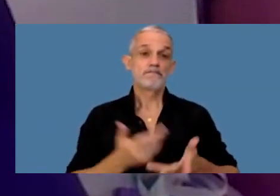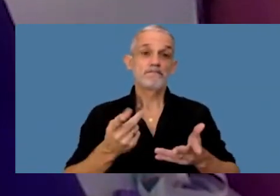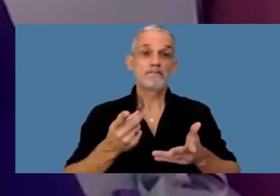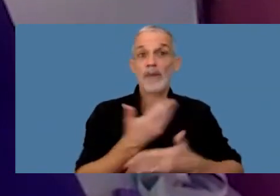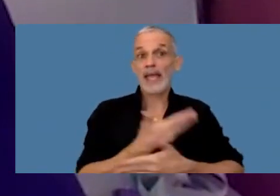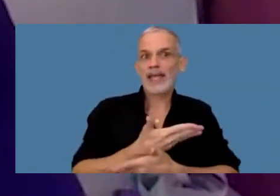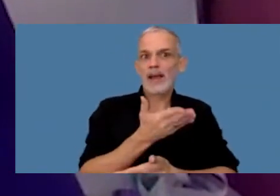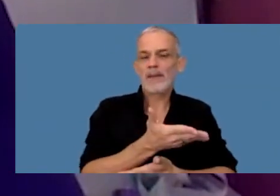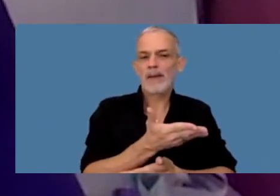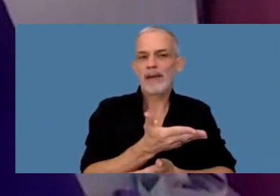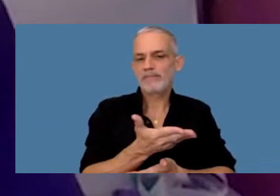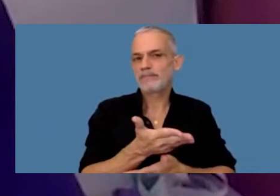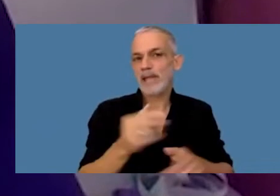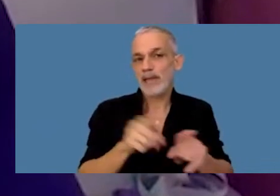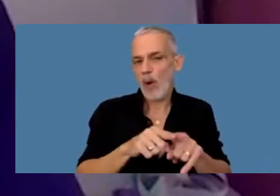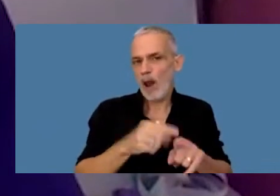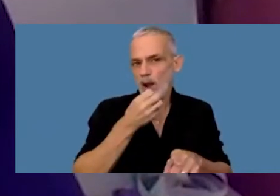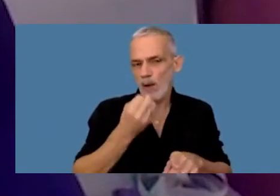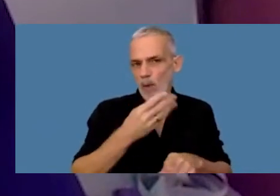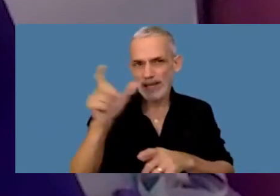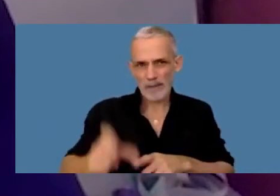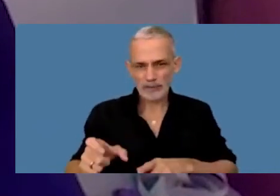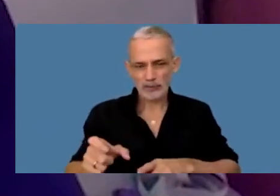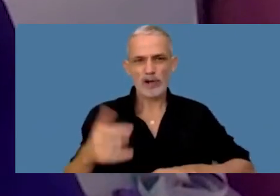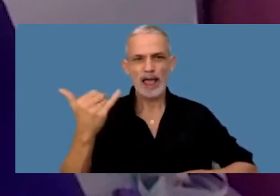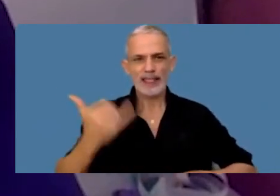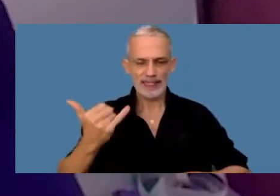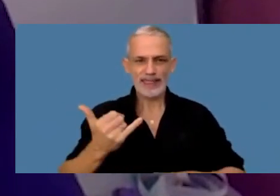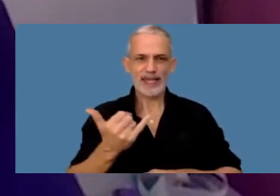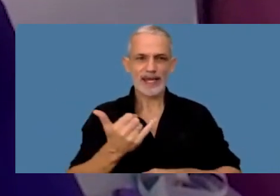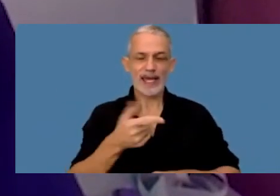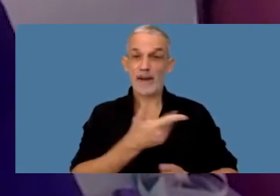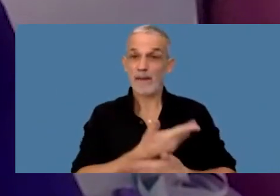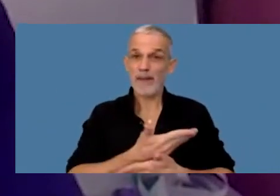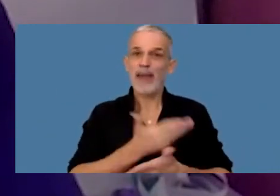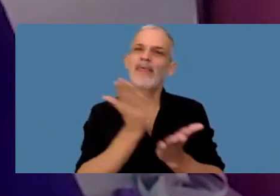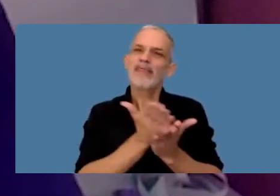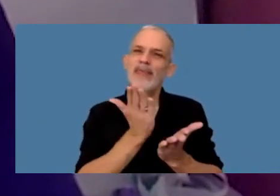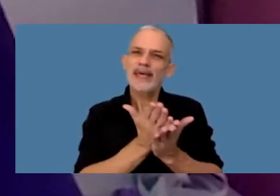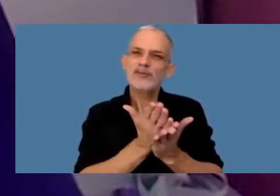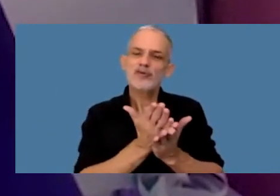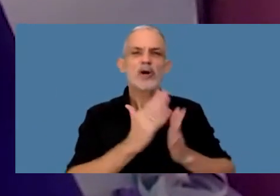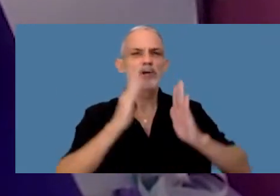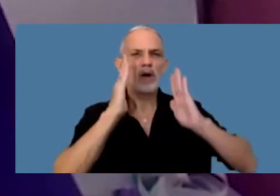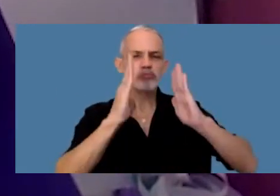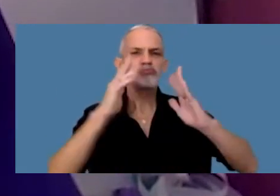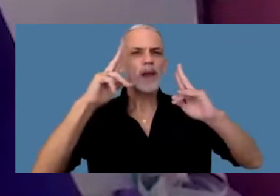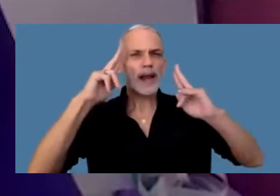el bebé lo que tiene es el derecho fundamental de ser acompañado por su mamá y su papá,